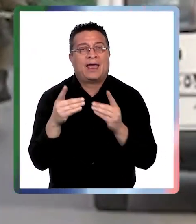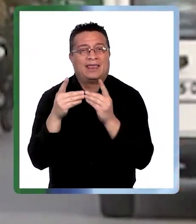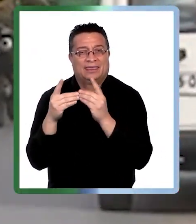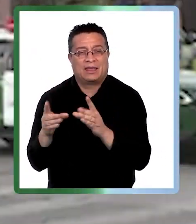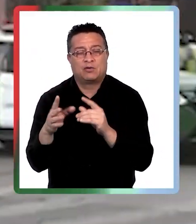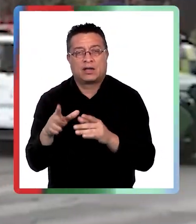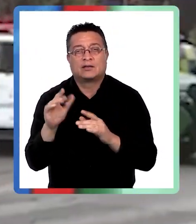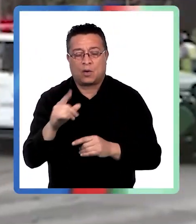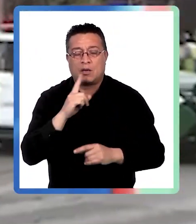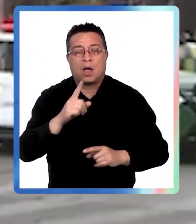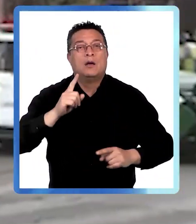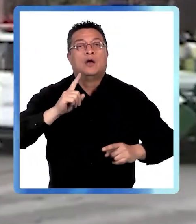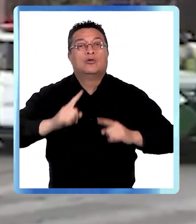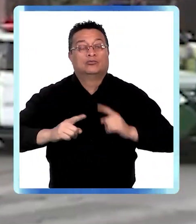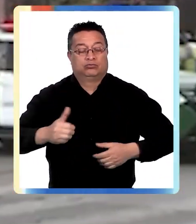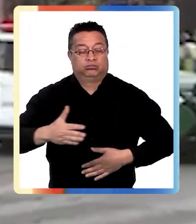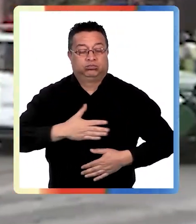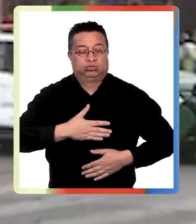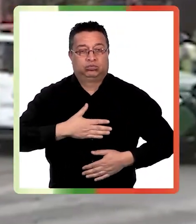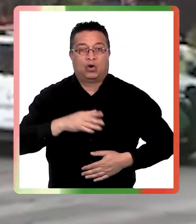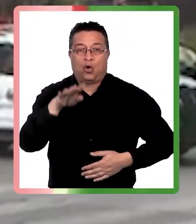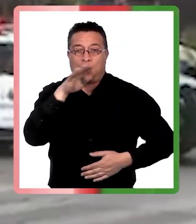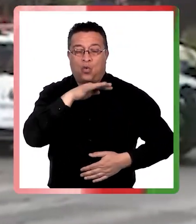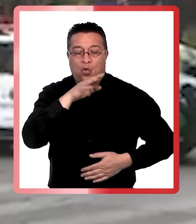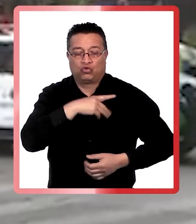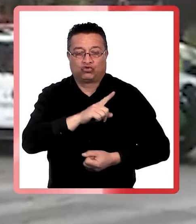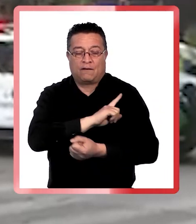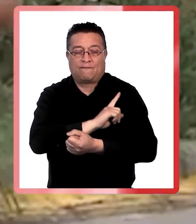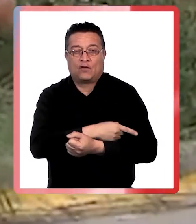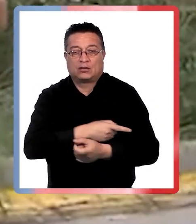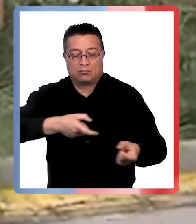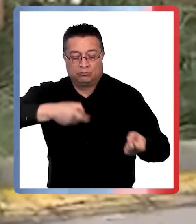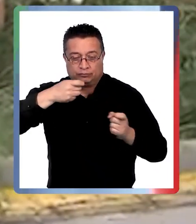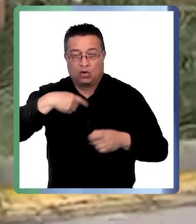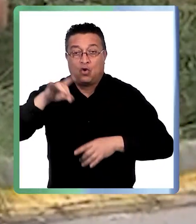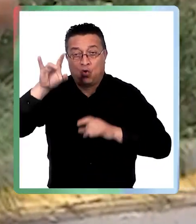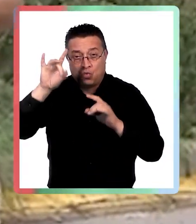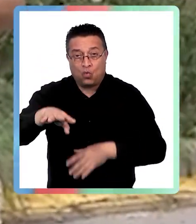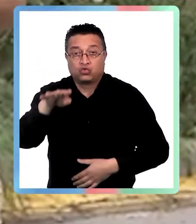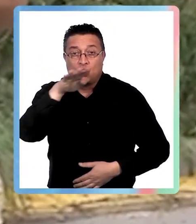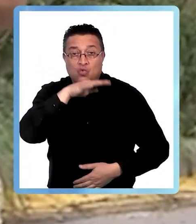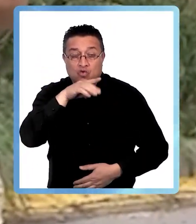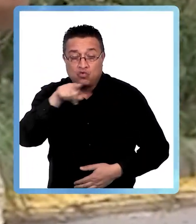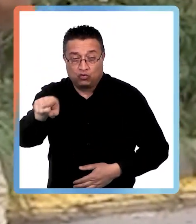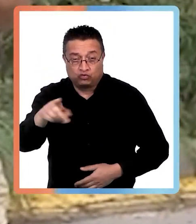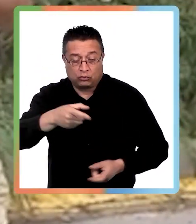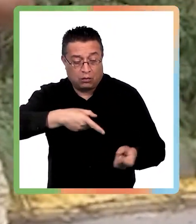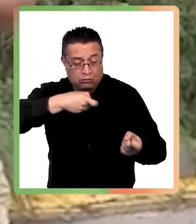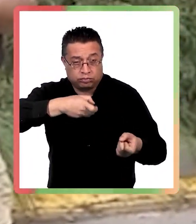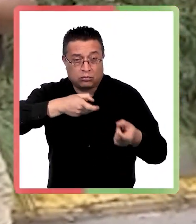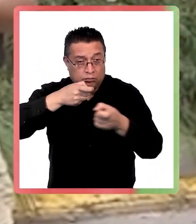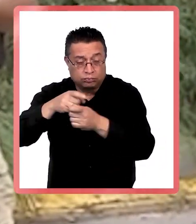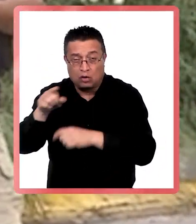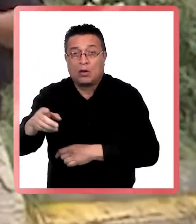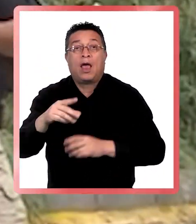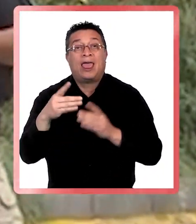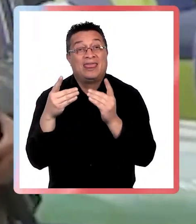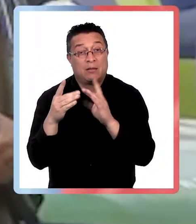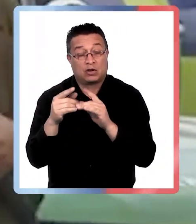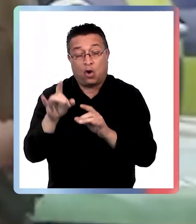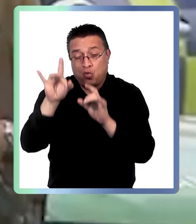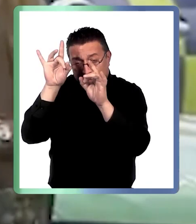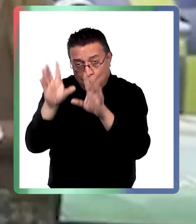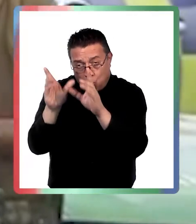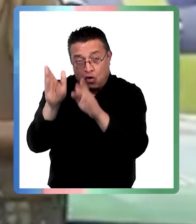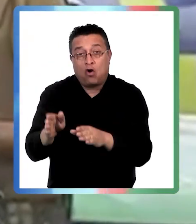democrática, que es el monopolio del uso legítimo de la fuerza. Los únicos que pueden ocupar legítimamente la fuerza en una sociedad